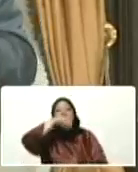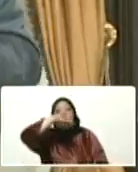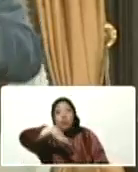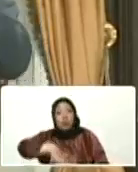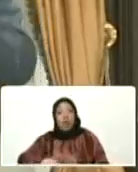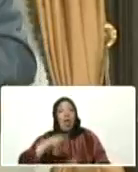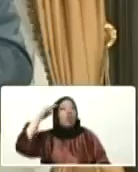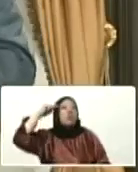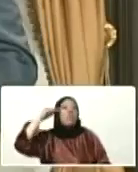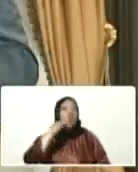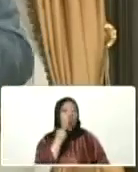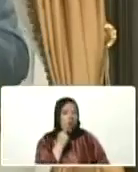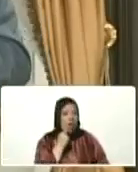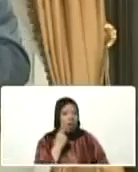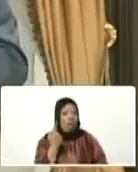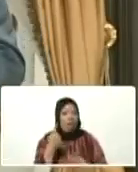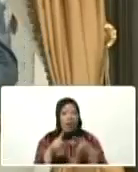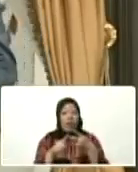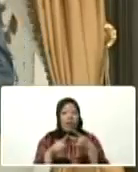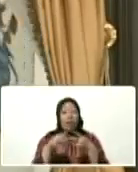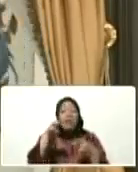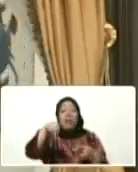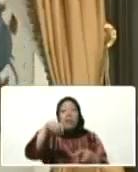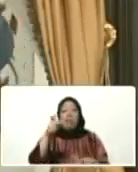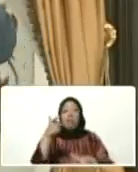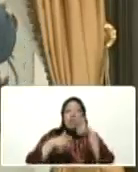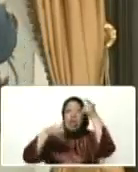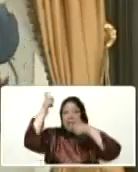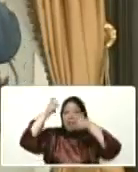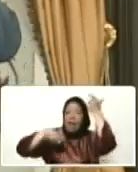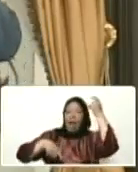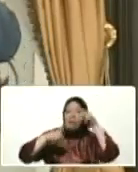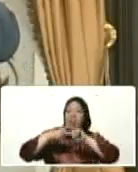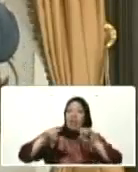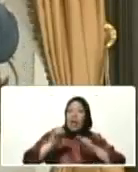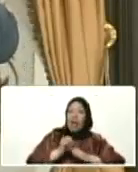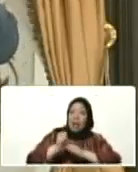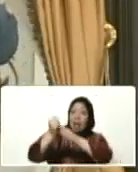de Bolívar, de Martí, de Fidel y Chávez, para que vean la grandeza